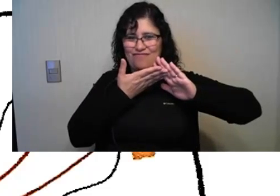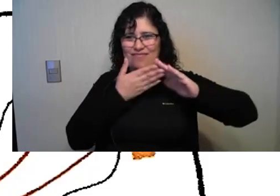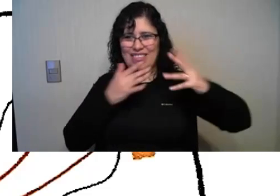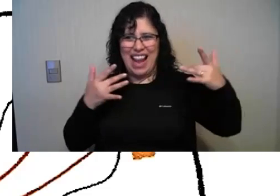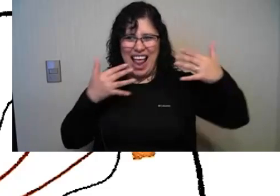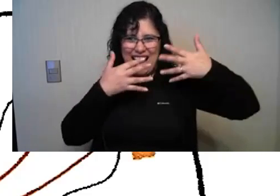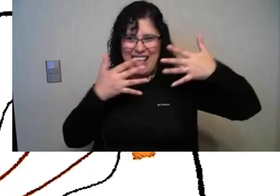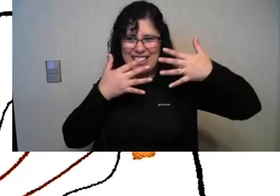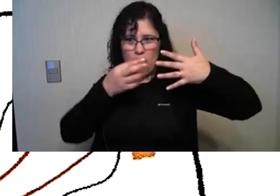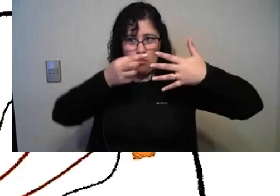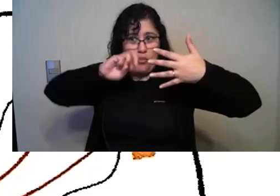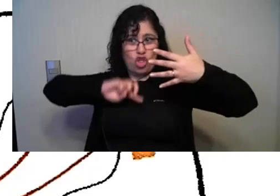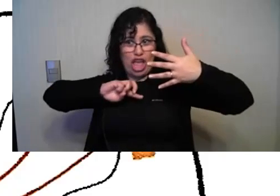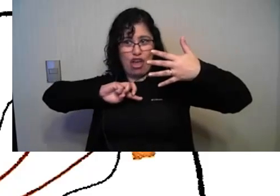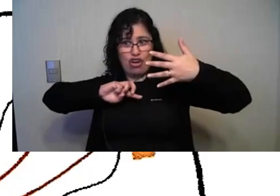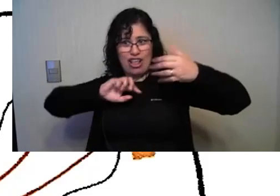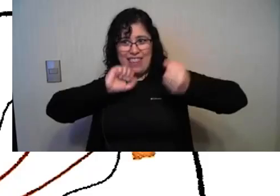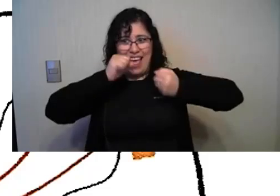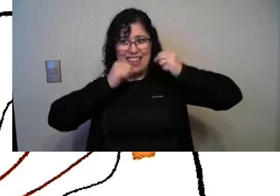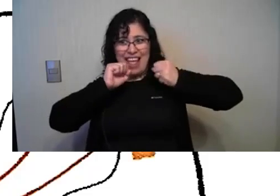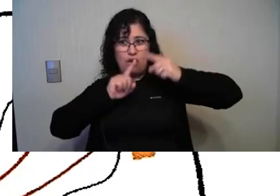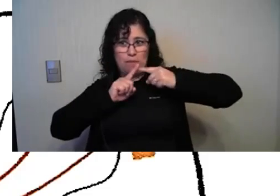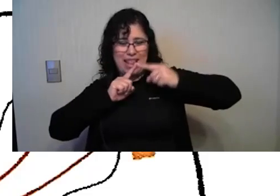posterior del nervio espinal.